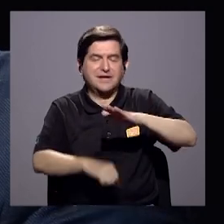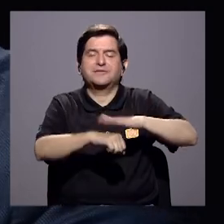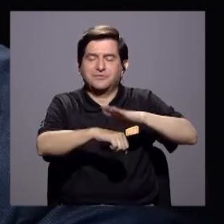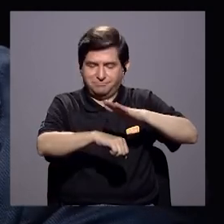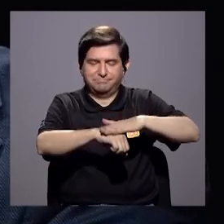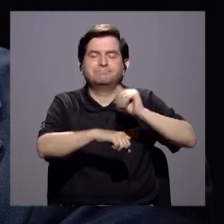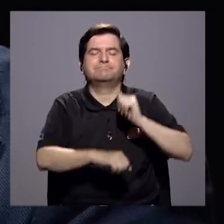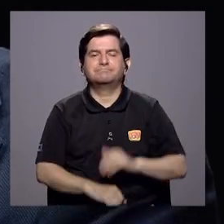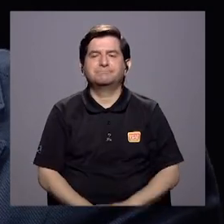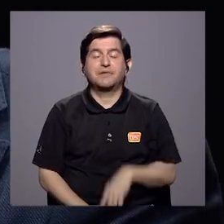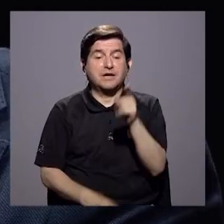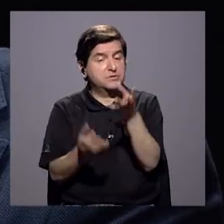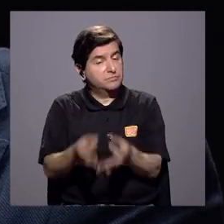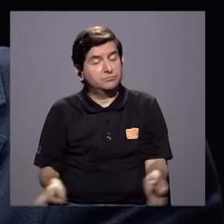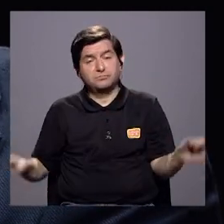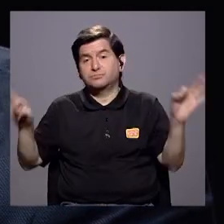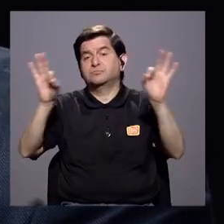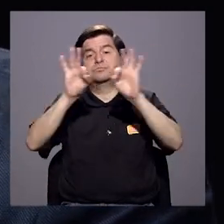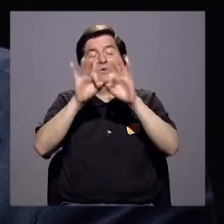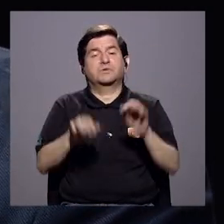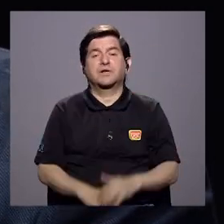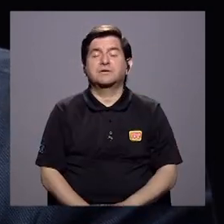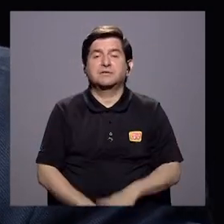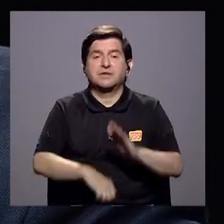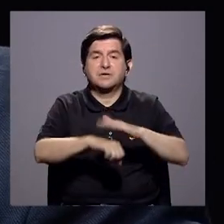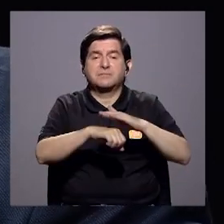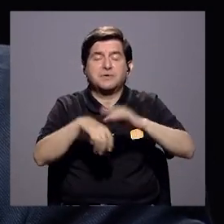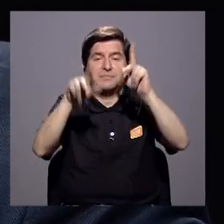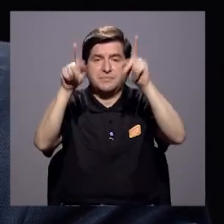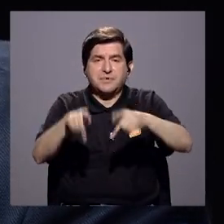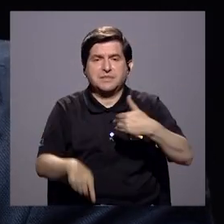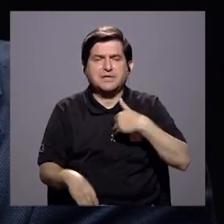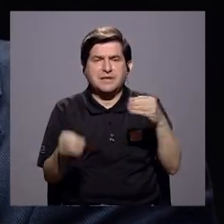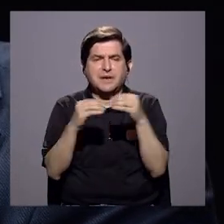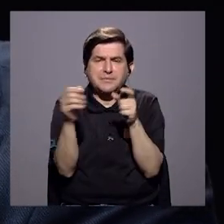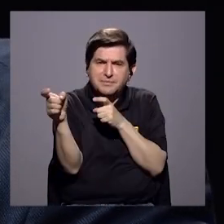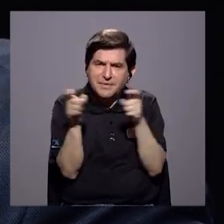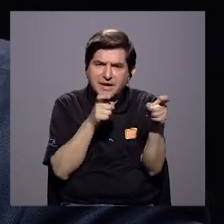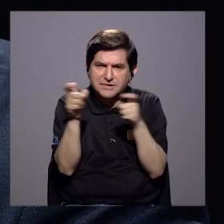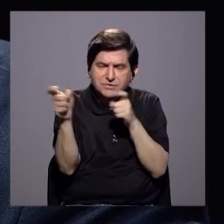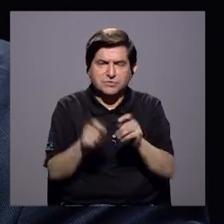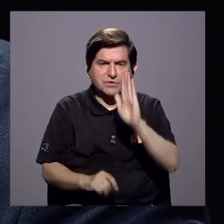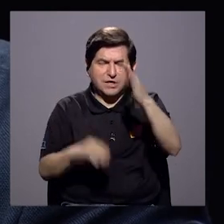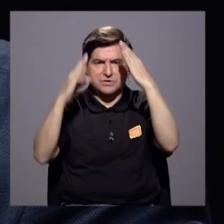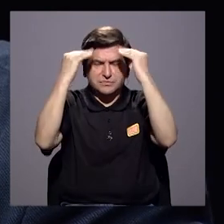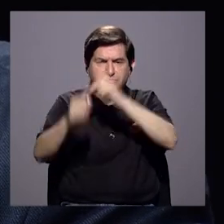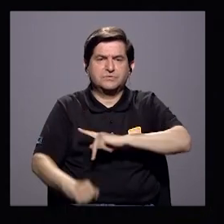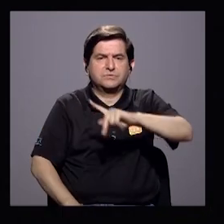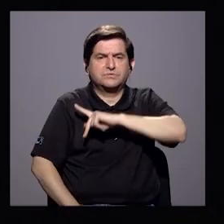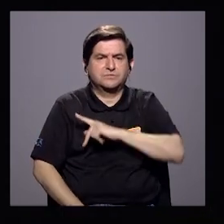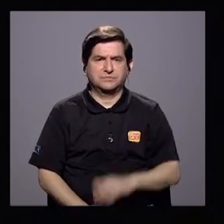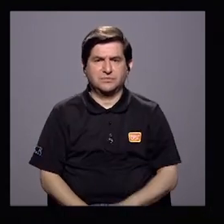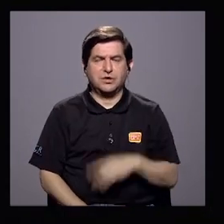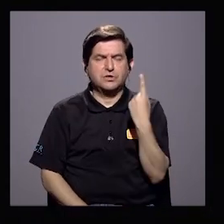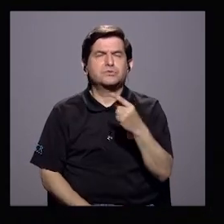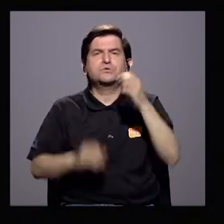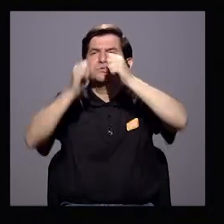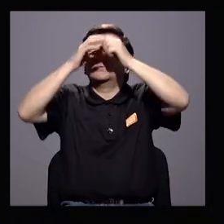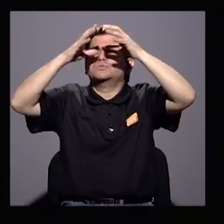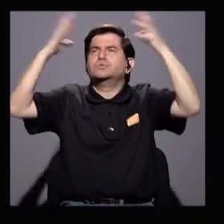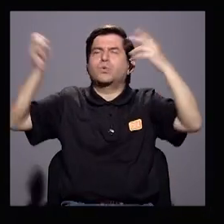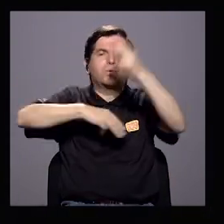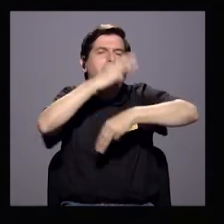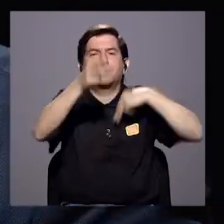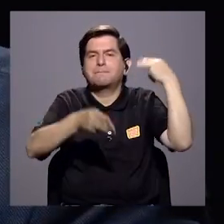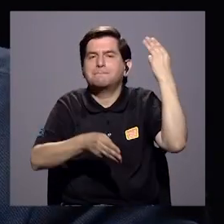consentimiento esto es importante porque le permite al ciudadano tener mayor control sobre sus datos personales porque nada más imaginémonos